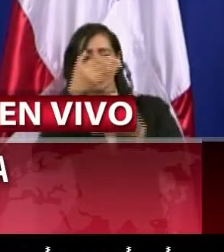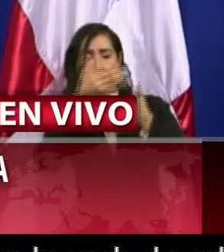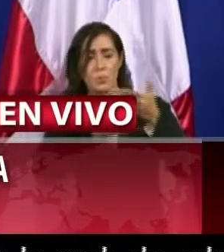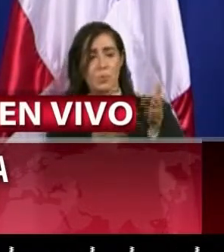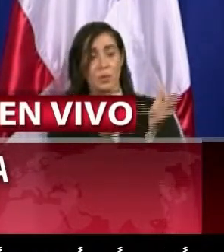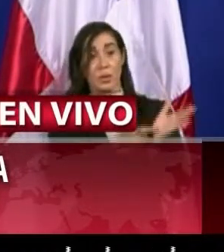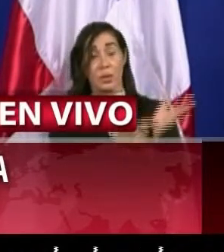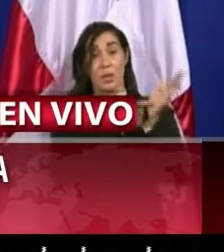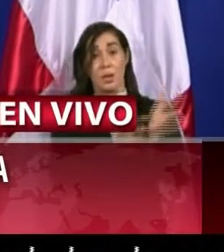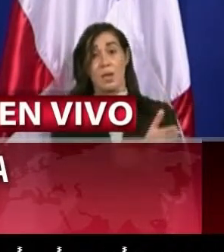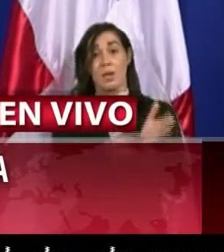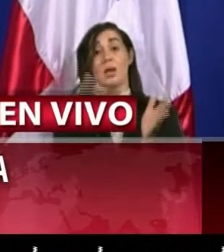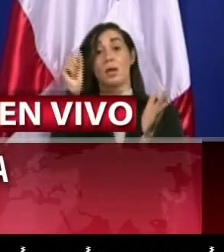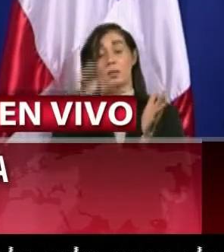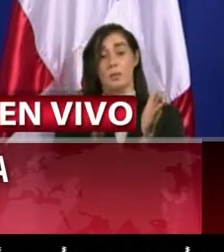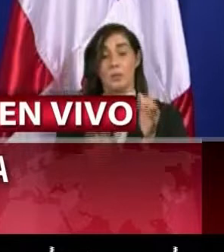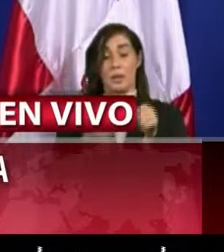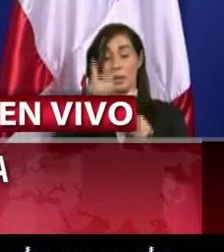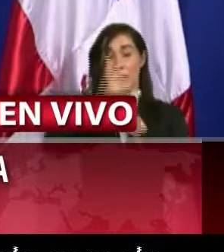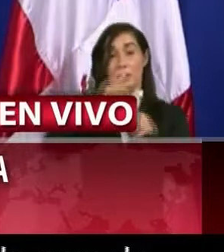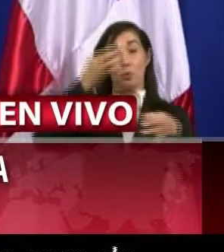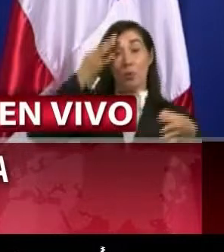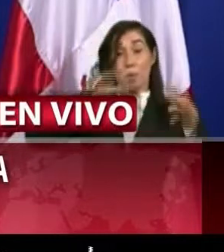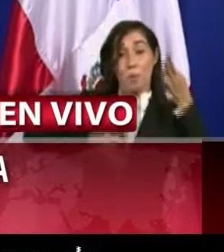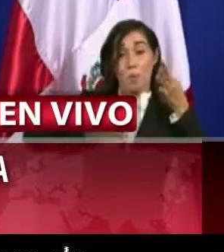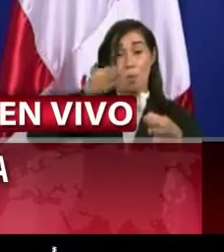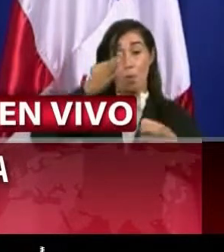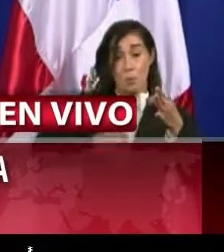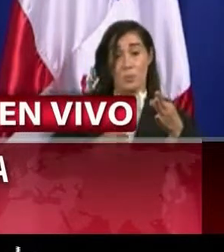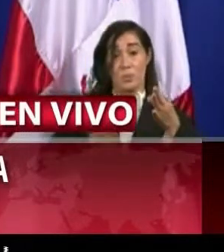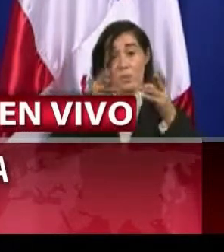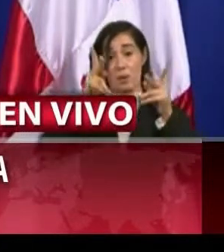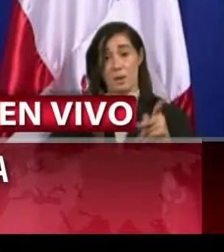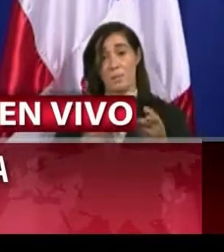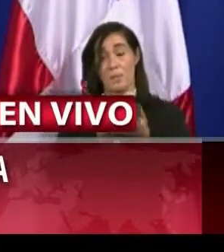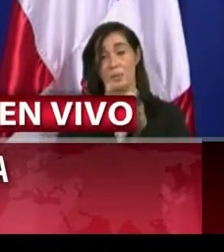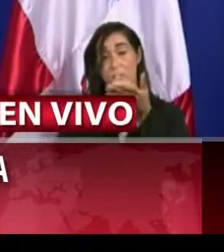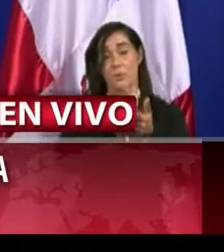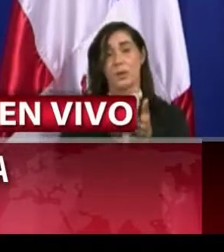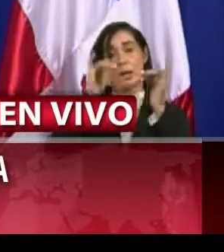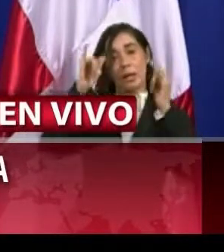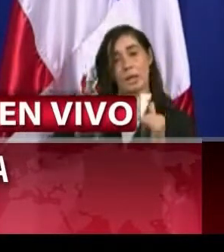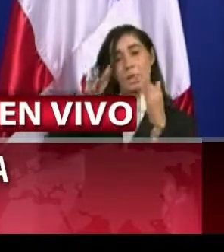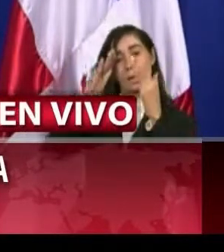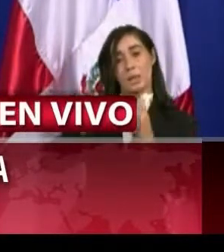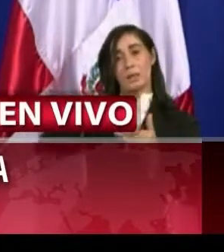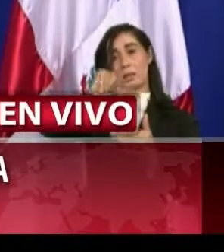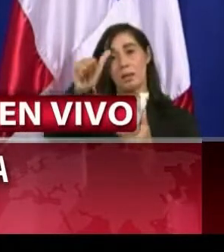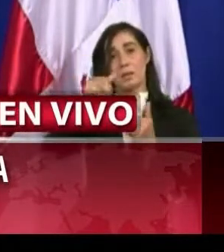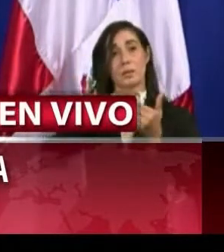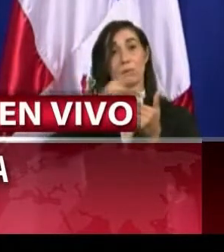es la garantía de una asignación justa de Quédate en Casa y de los demás programas.